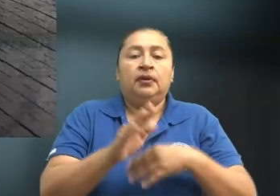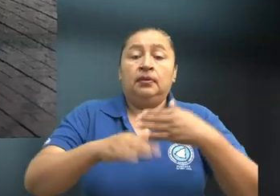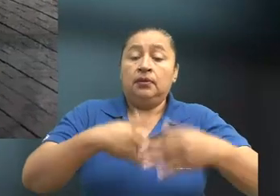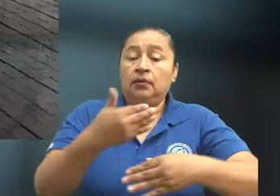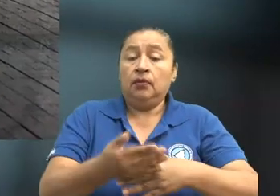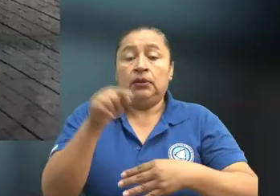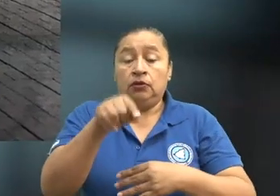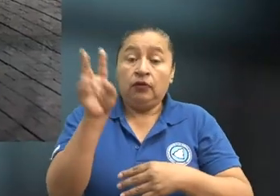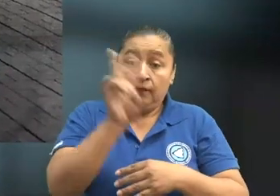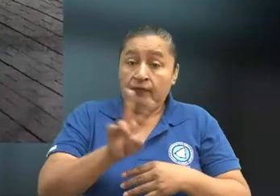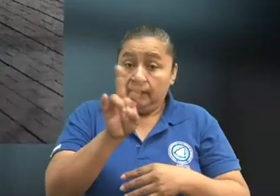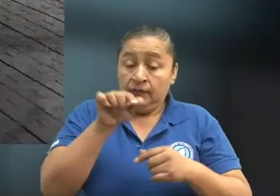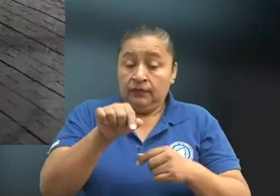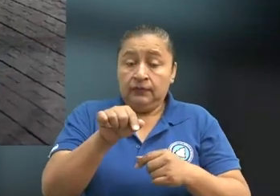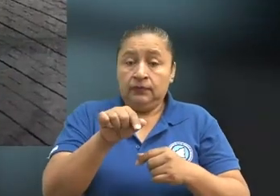los conservadores,